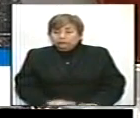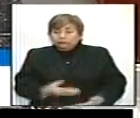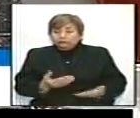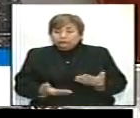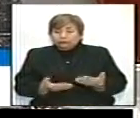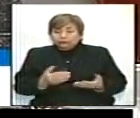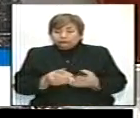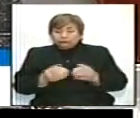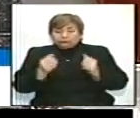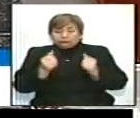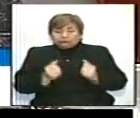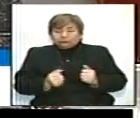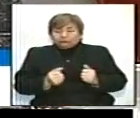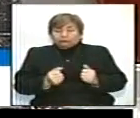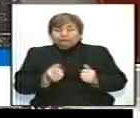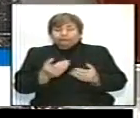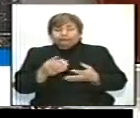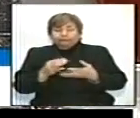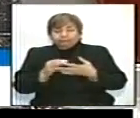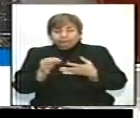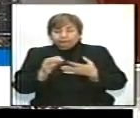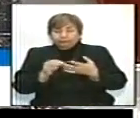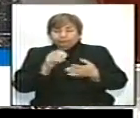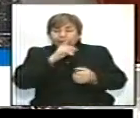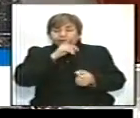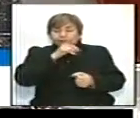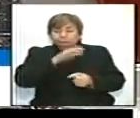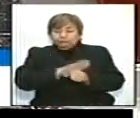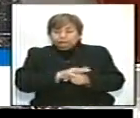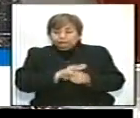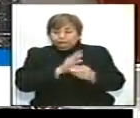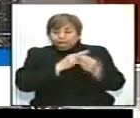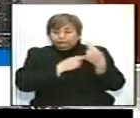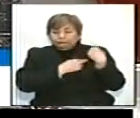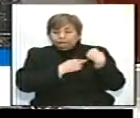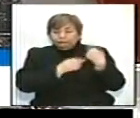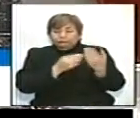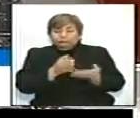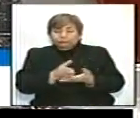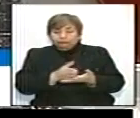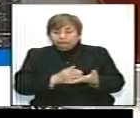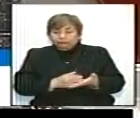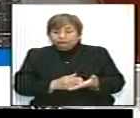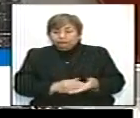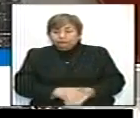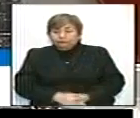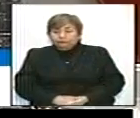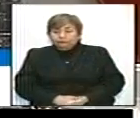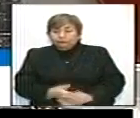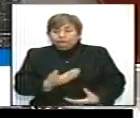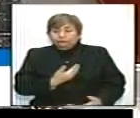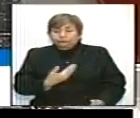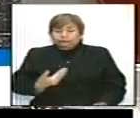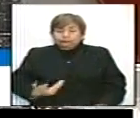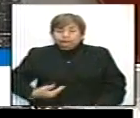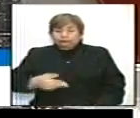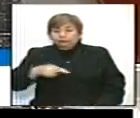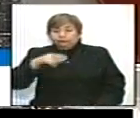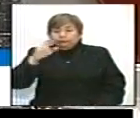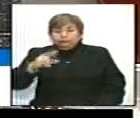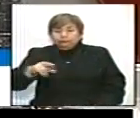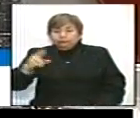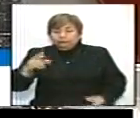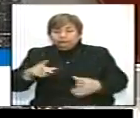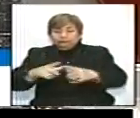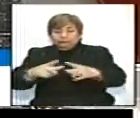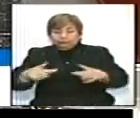se establecen determinados compromisos y responsabilidades de las partes, donde el gobierno regional proporciona un